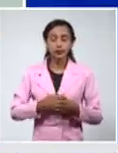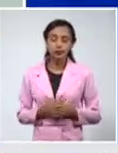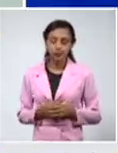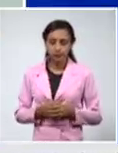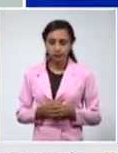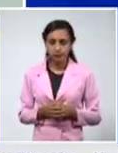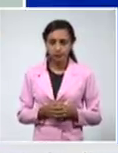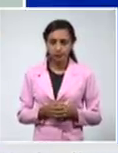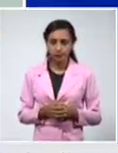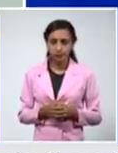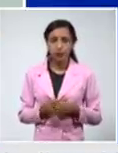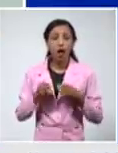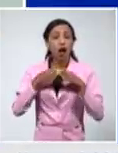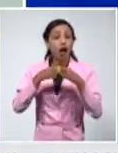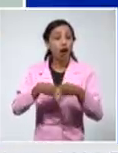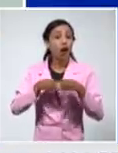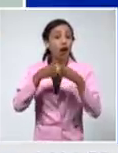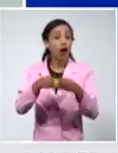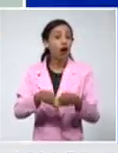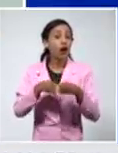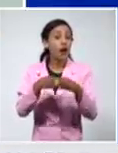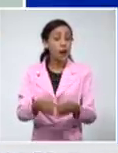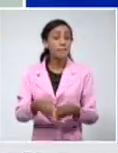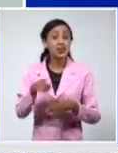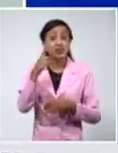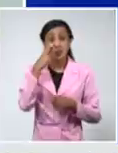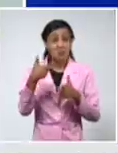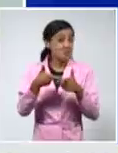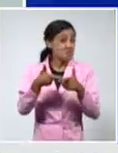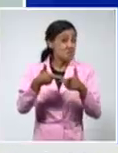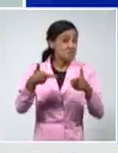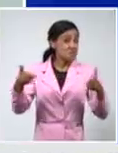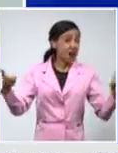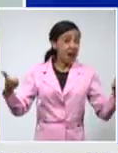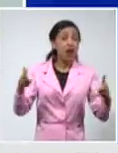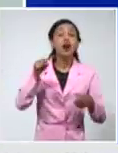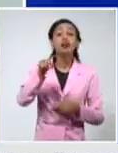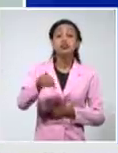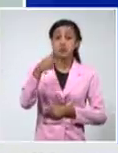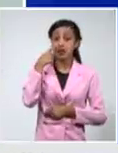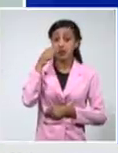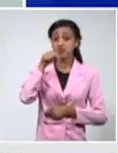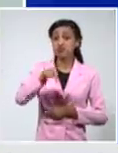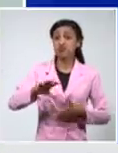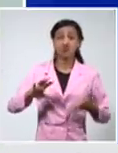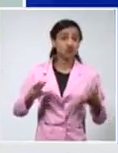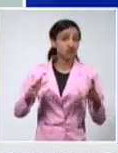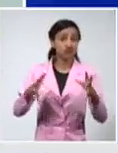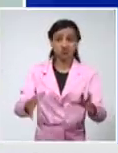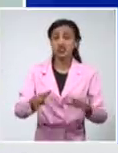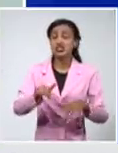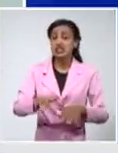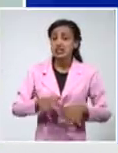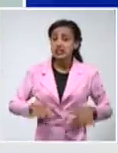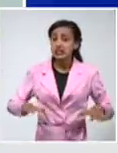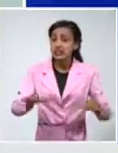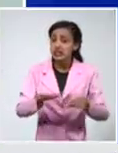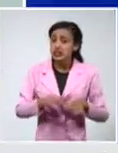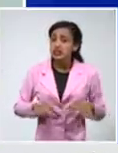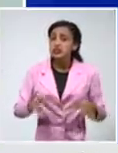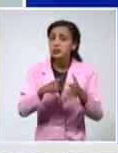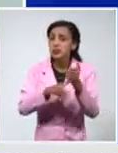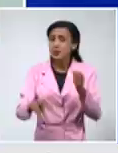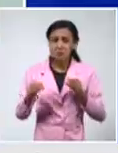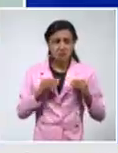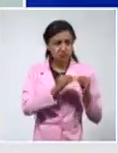ayer. Granma, una cifra extremadamente elevada, que traduce la complejidad que está teniendo y la transmisión que